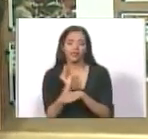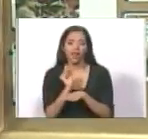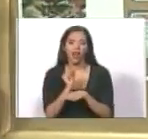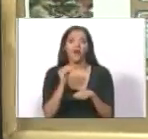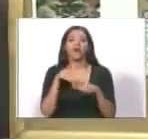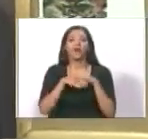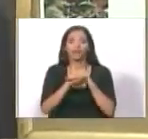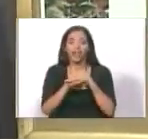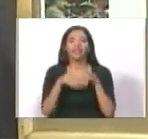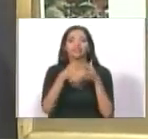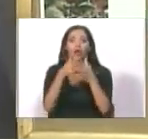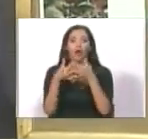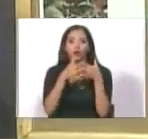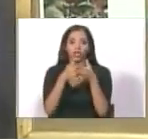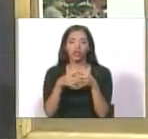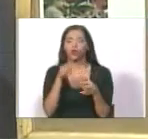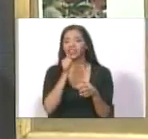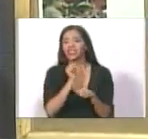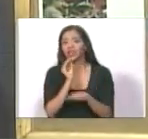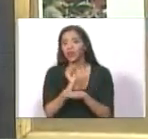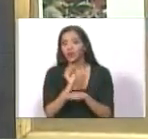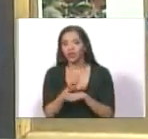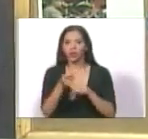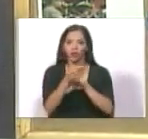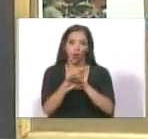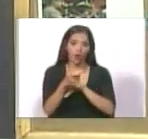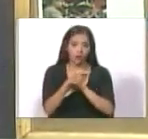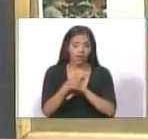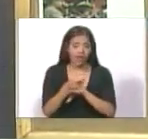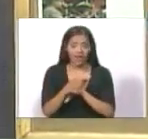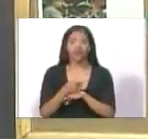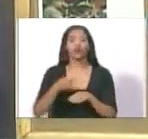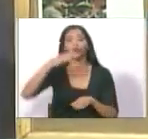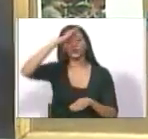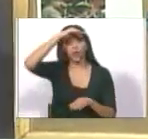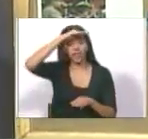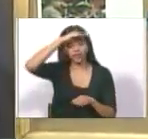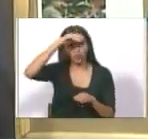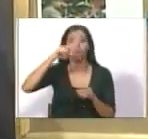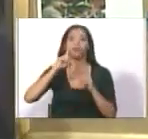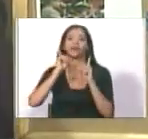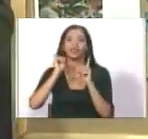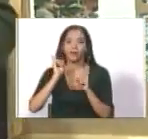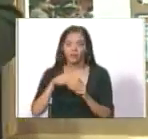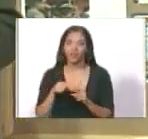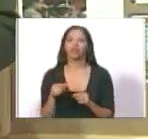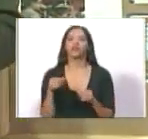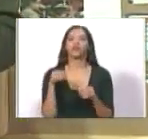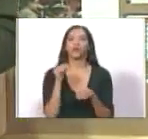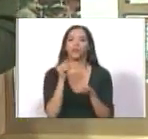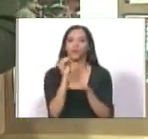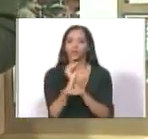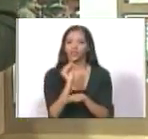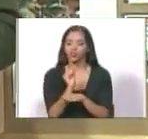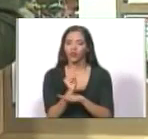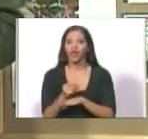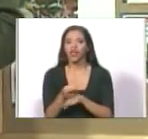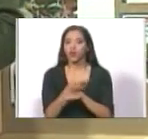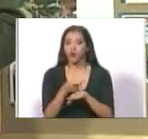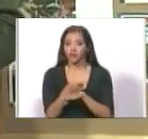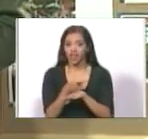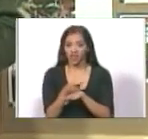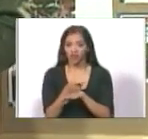Unidos. ¿Quién lo protege? El gobierno imperialista de Donald Trump, pero también lo protegió el gobierno imperialista